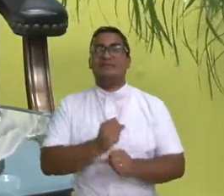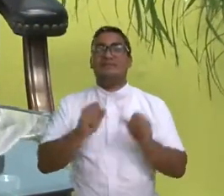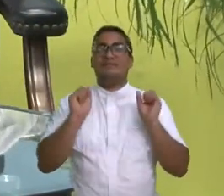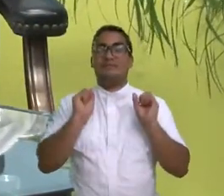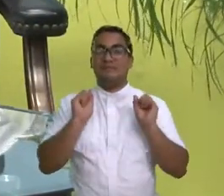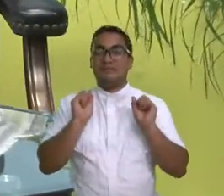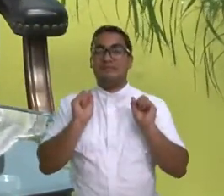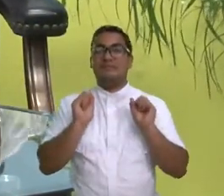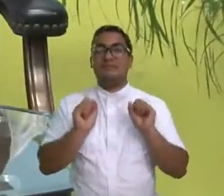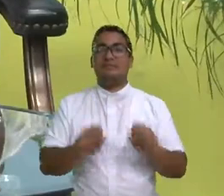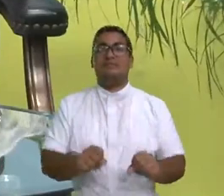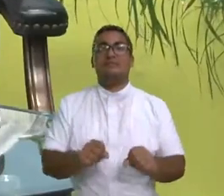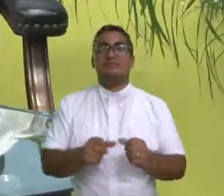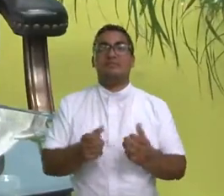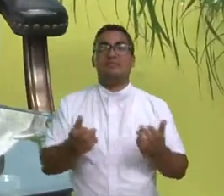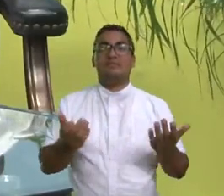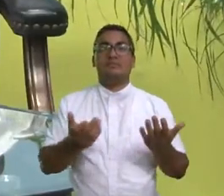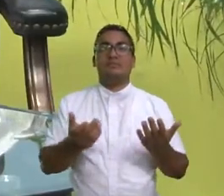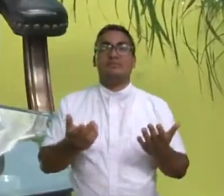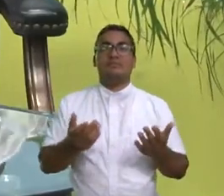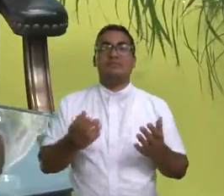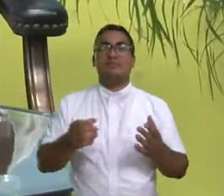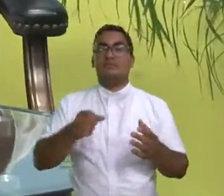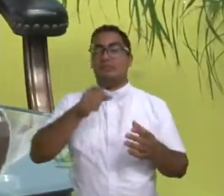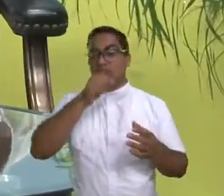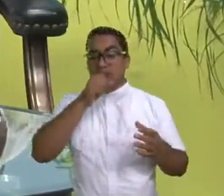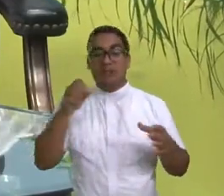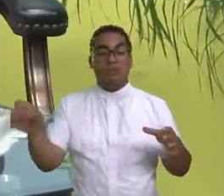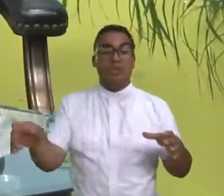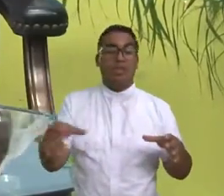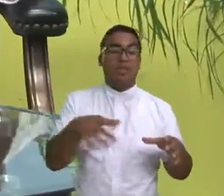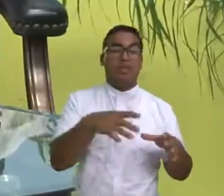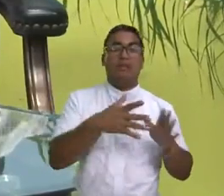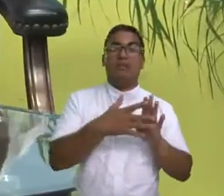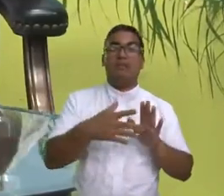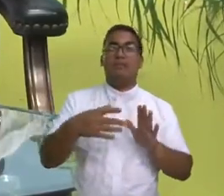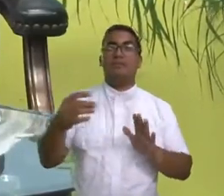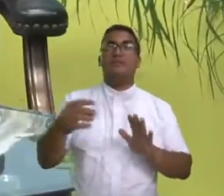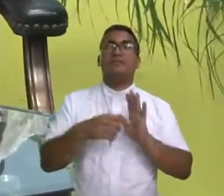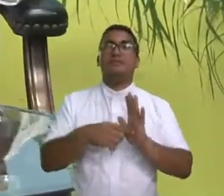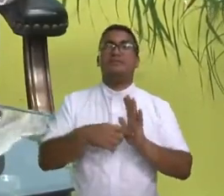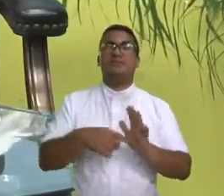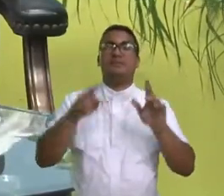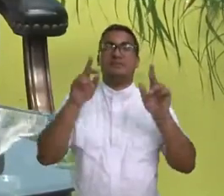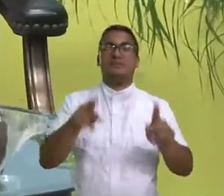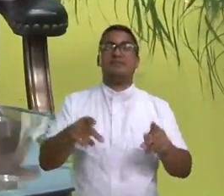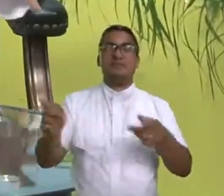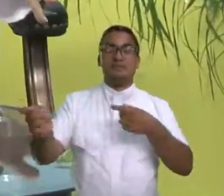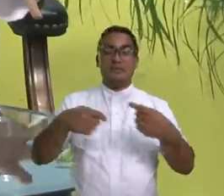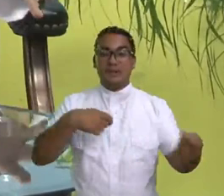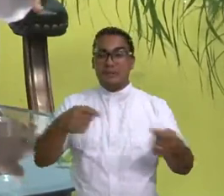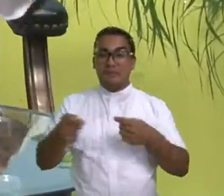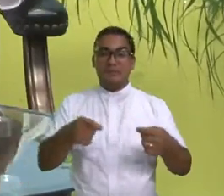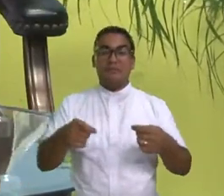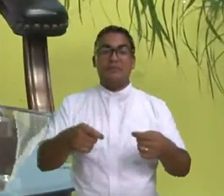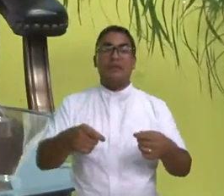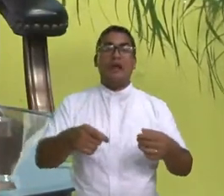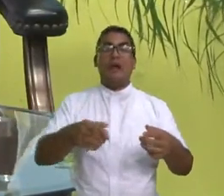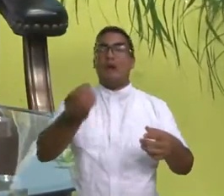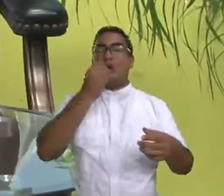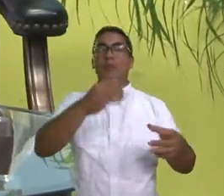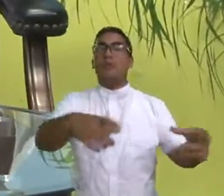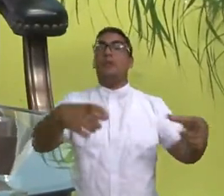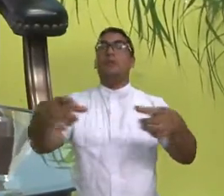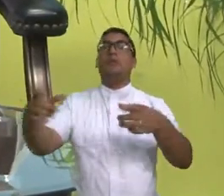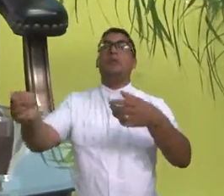cuidamos bien los alimentos, esparcidos en los alimentos, ¿verdad? Cuando vamos a la calle, miramos personas que están vendiendo, no tapan bien los alimentos, ¿verdad? Ahora hay unos